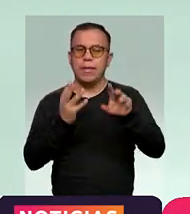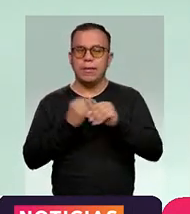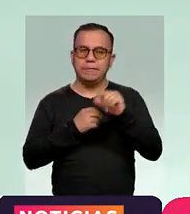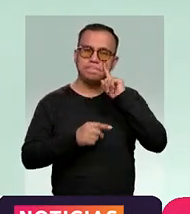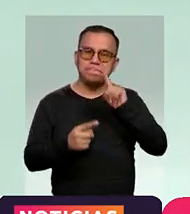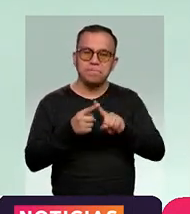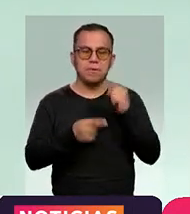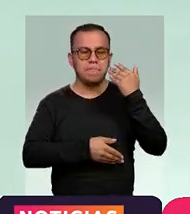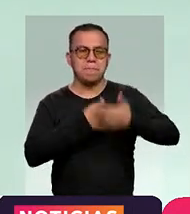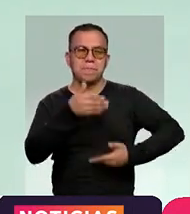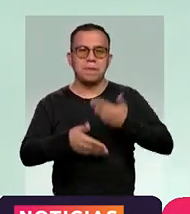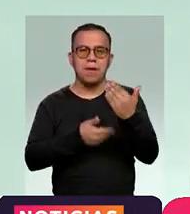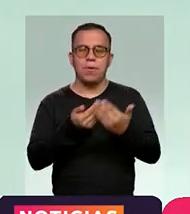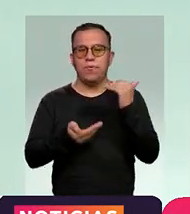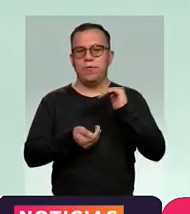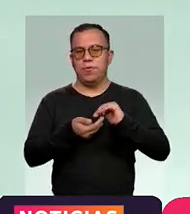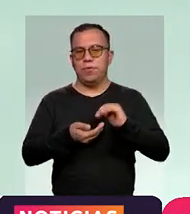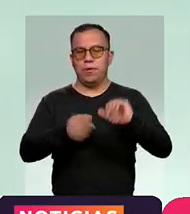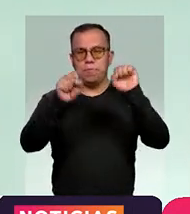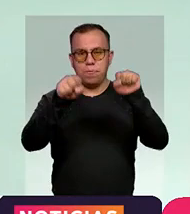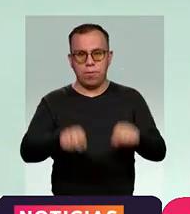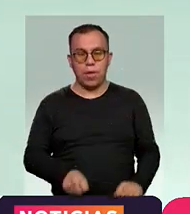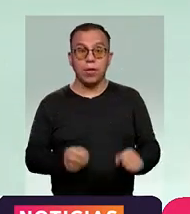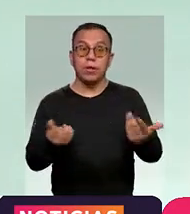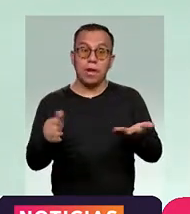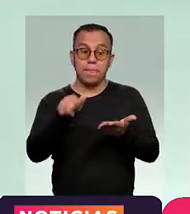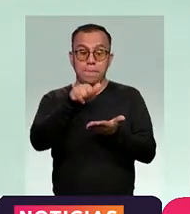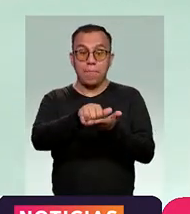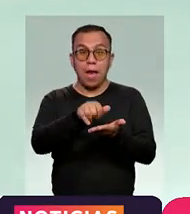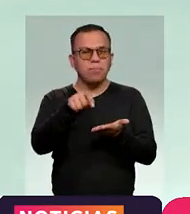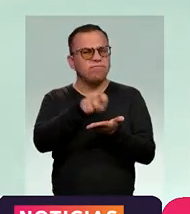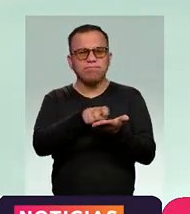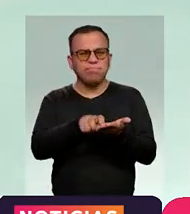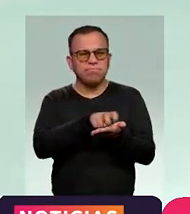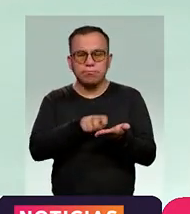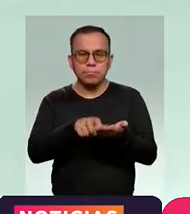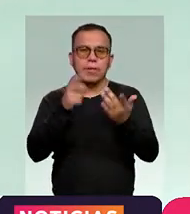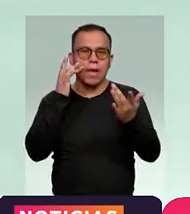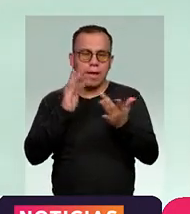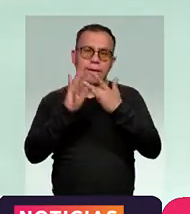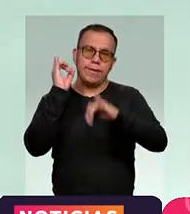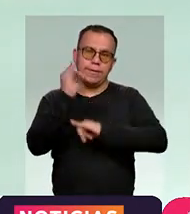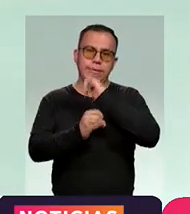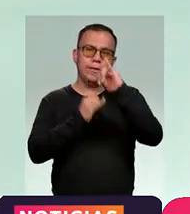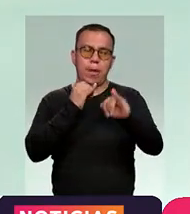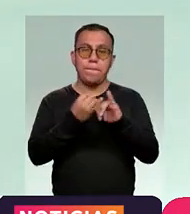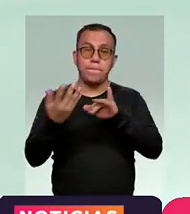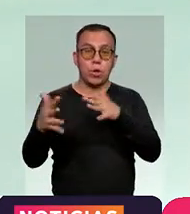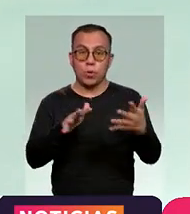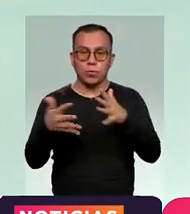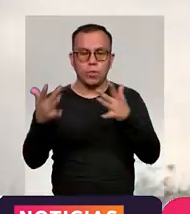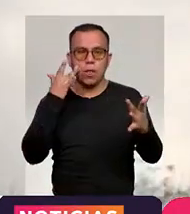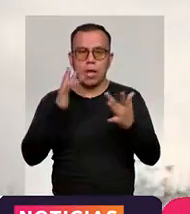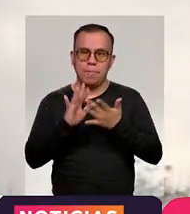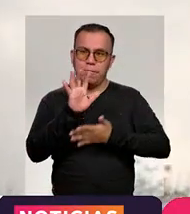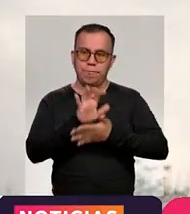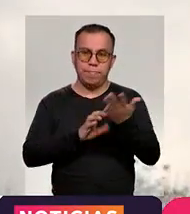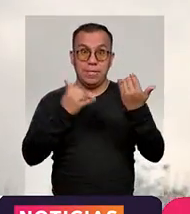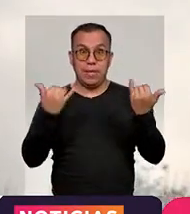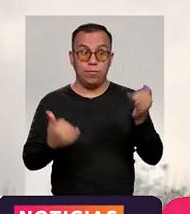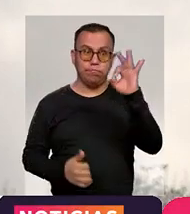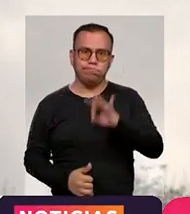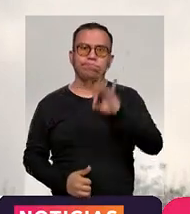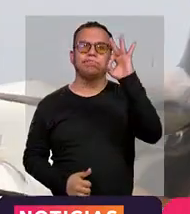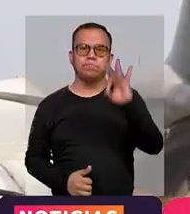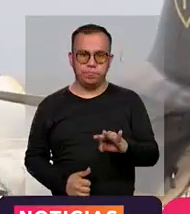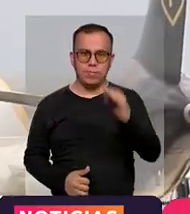hemos facilitado a ellos el poder contar con tripulaciones extranjeras temporales para minimizar. Y es que la cifra se